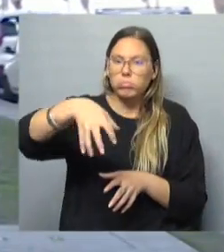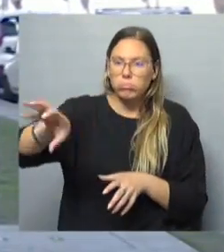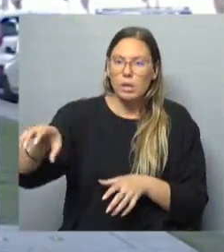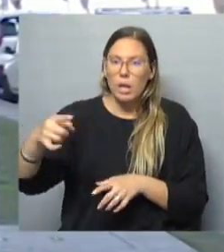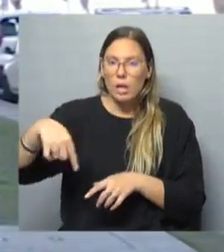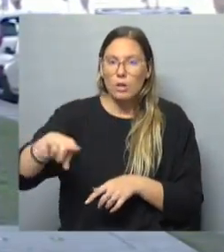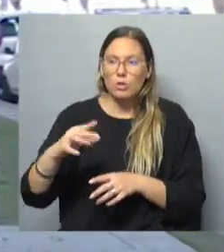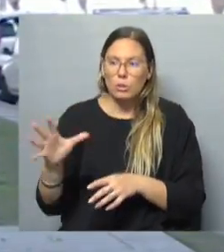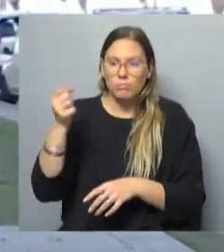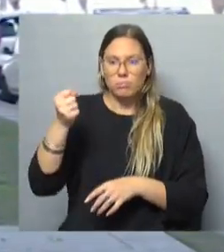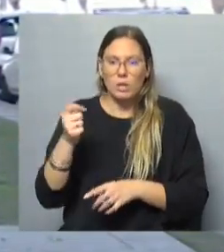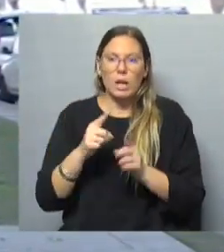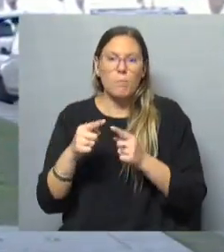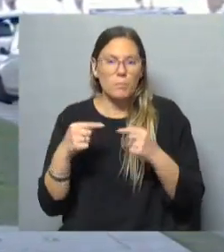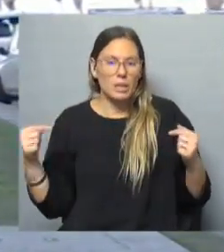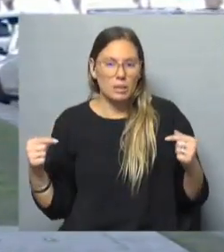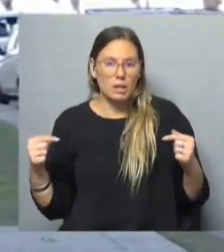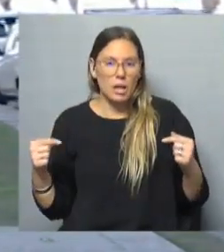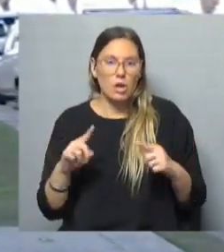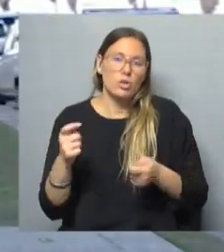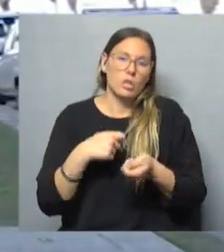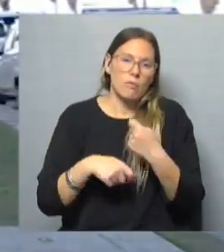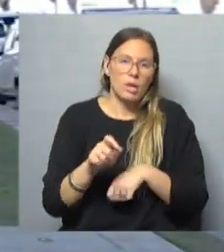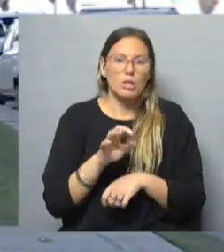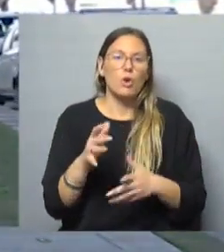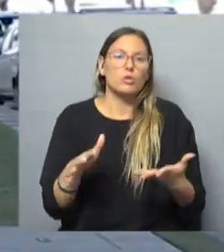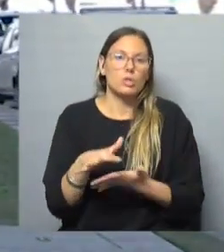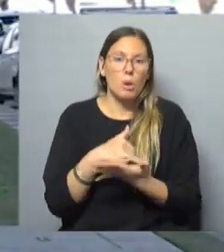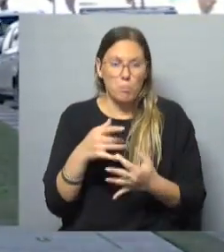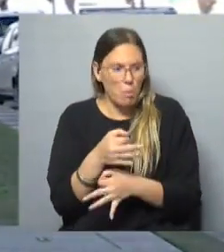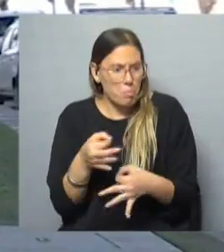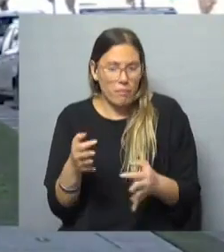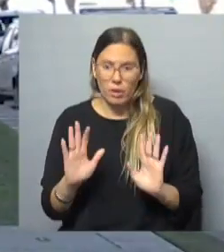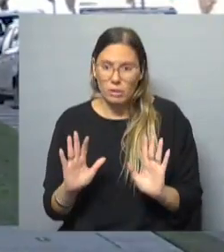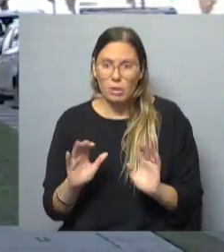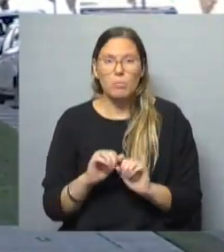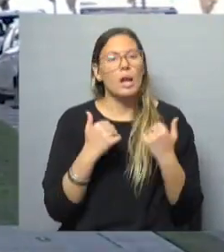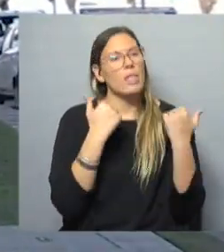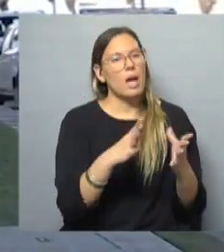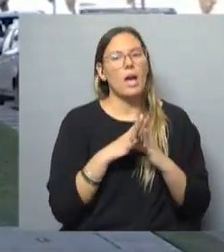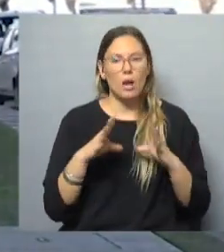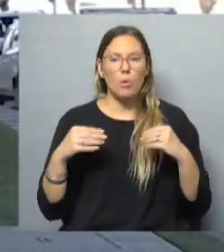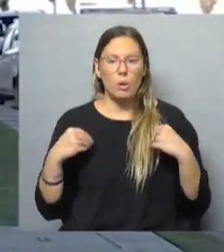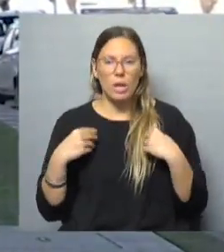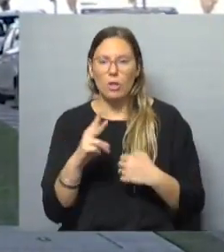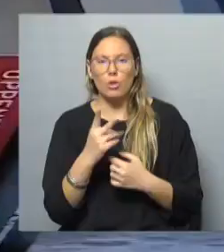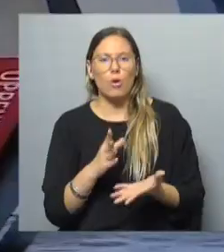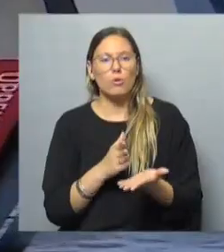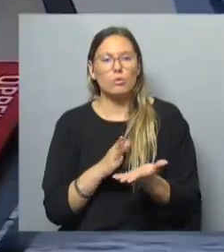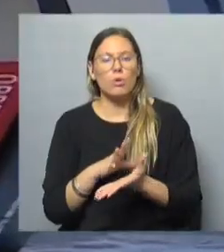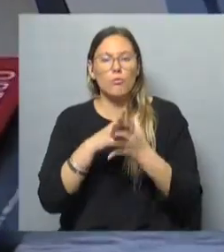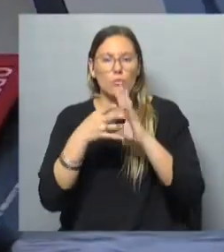donde nosotros conseguimos, digamos, material que quizá no se vende o que pasó algo, pero está en perfecto estado para destinarlo a escuelas. Entonces son esas 2 vías más que